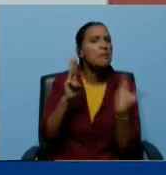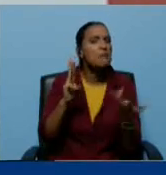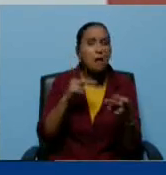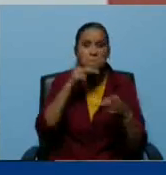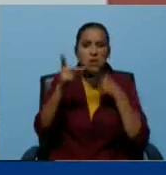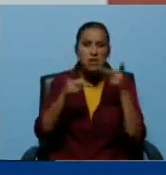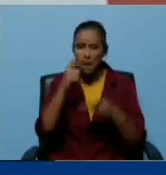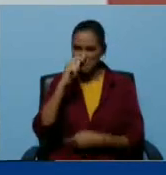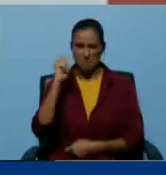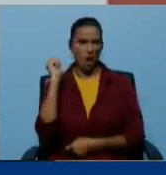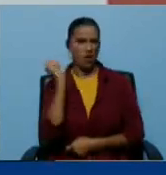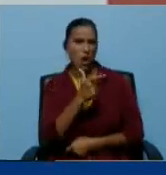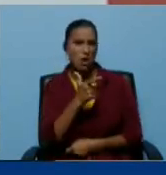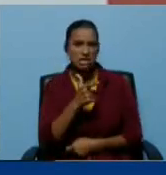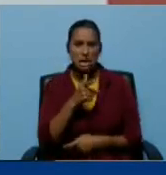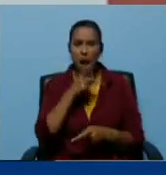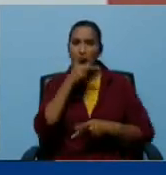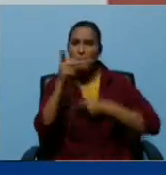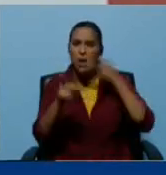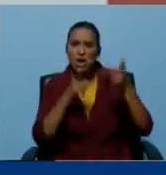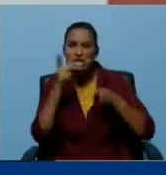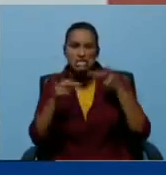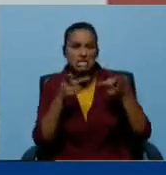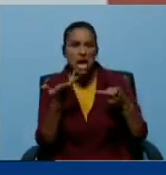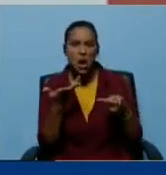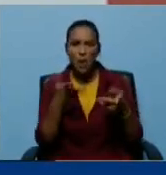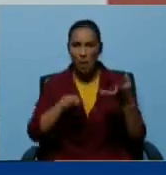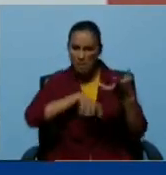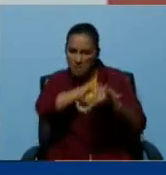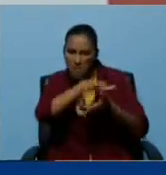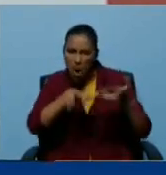La política como violencia, como crimen.